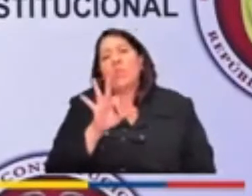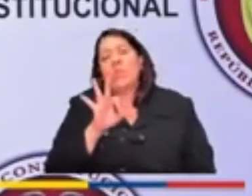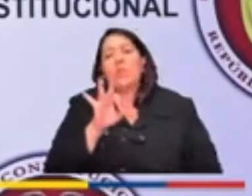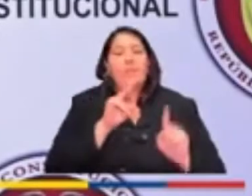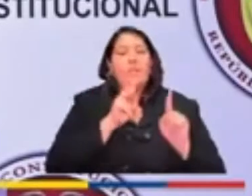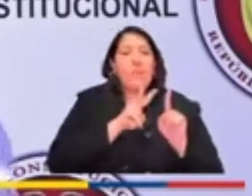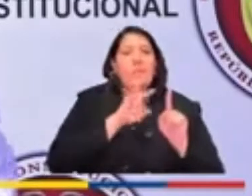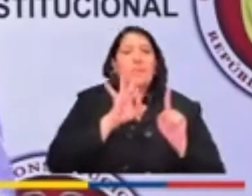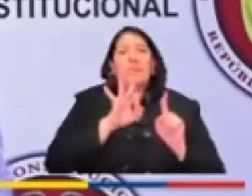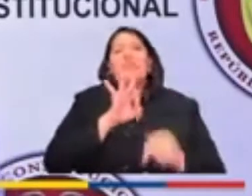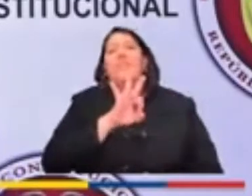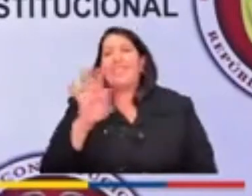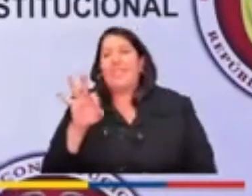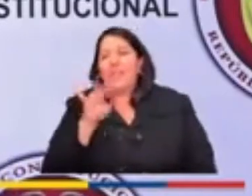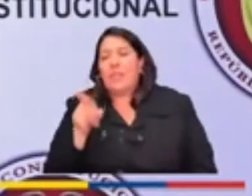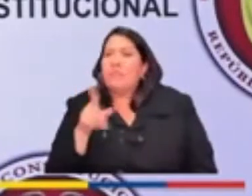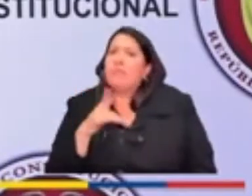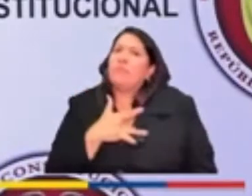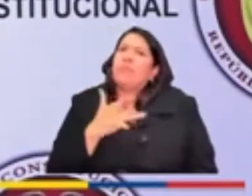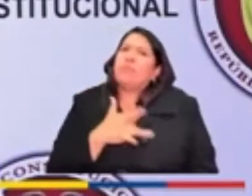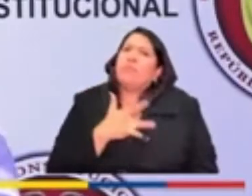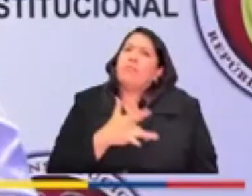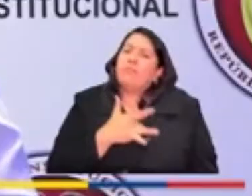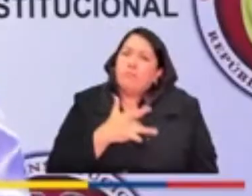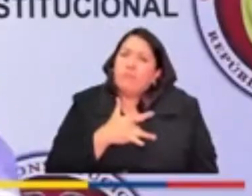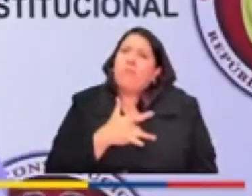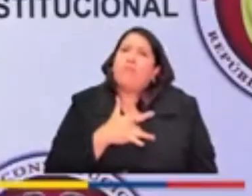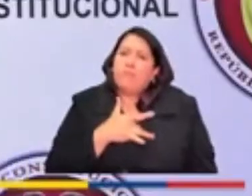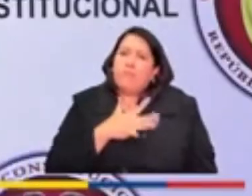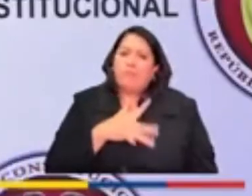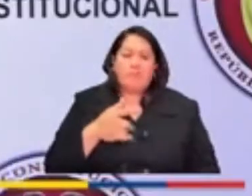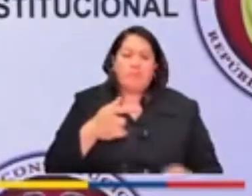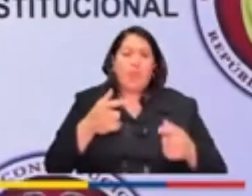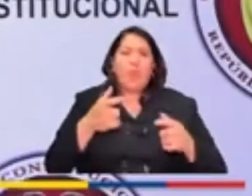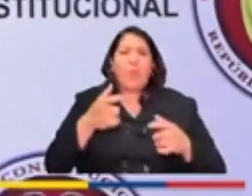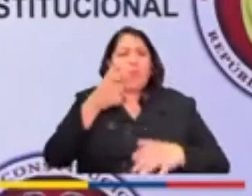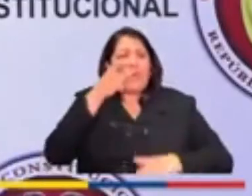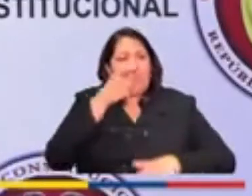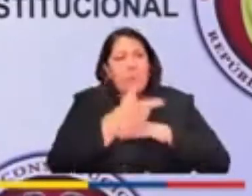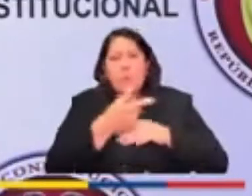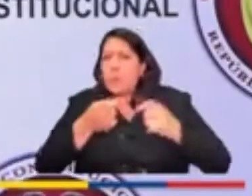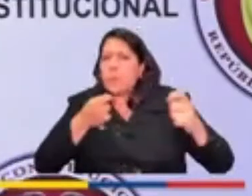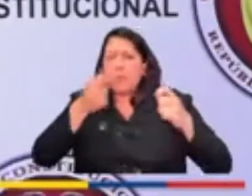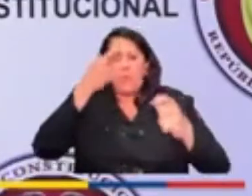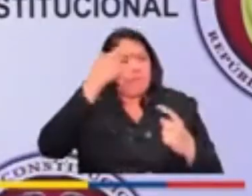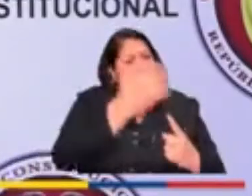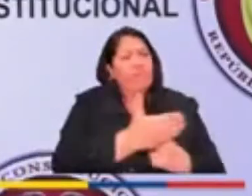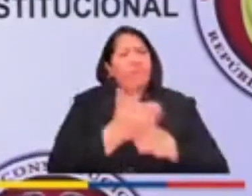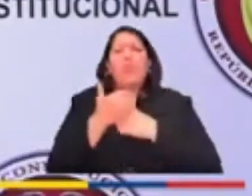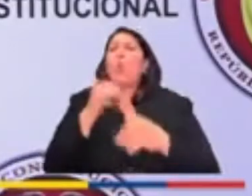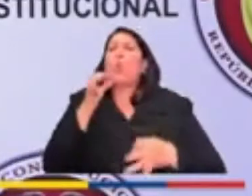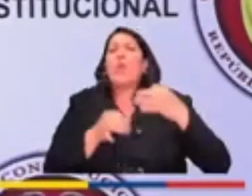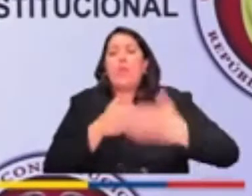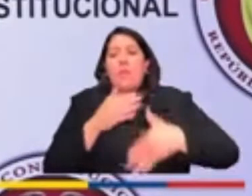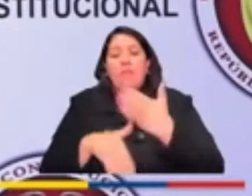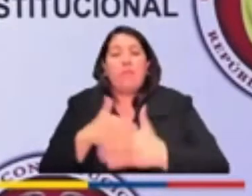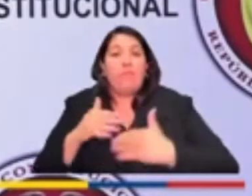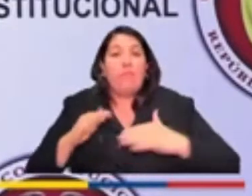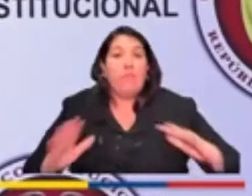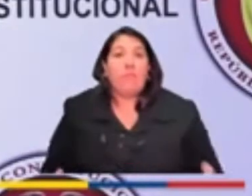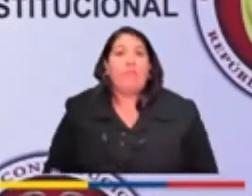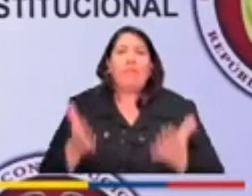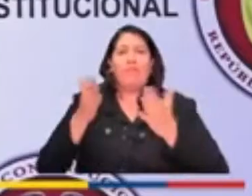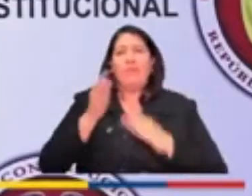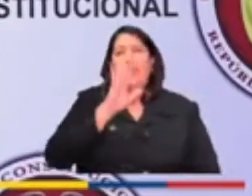1953-2333, y nosotros sentíamos que con esa medida cautelar íbamos a avanzar en la protección jurídica de los territorios.